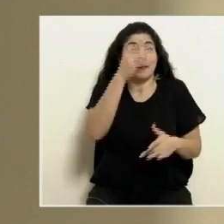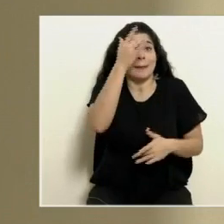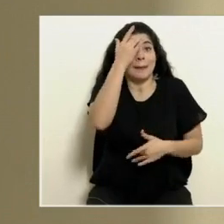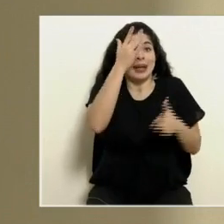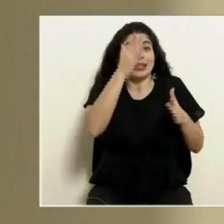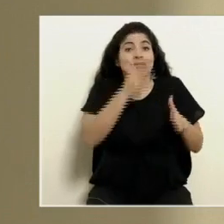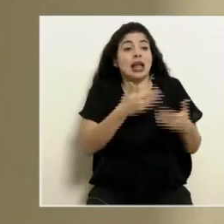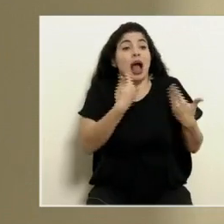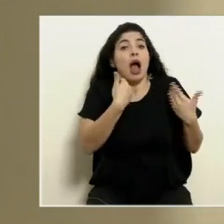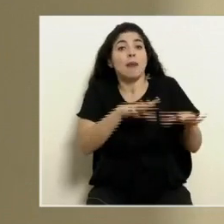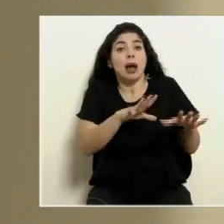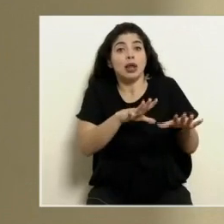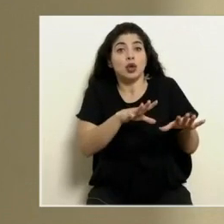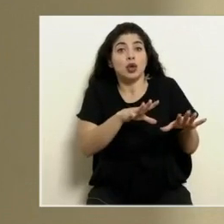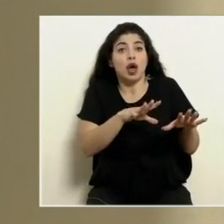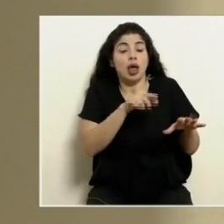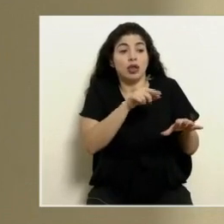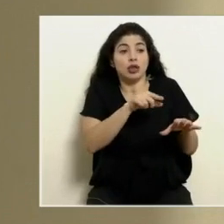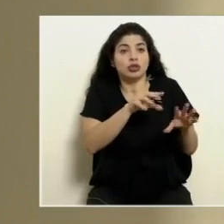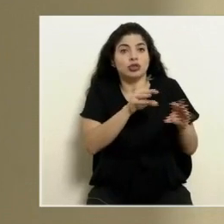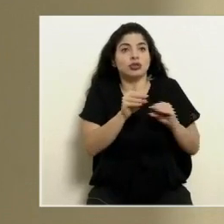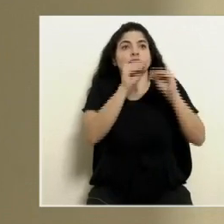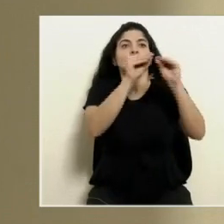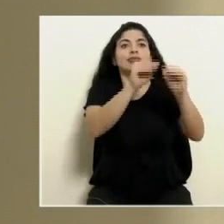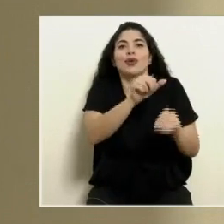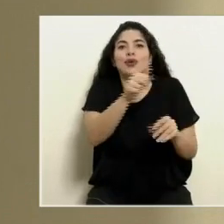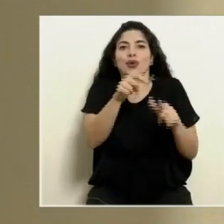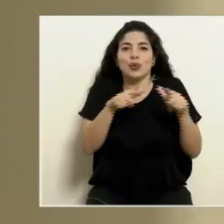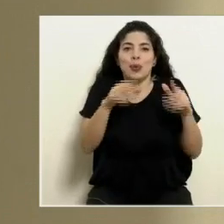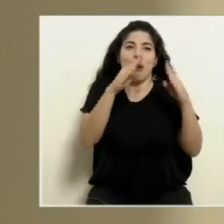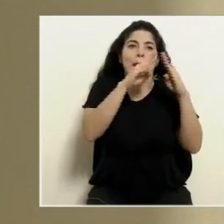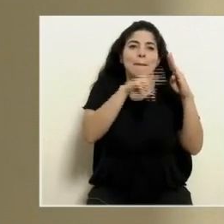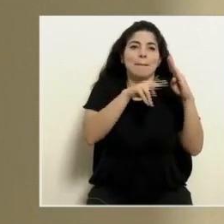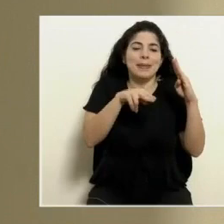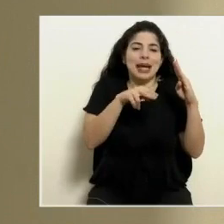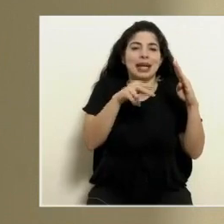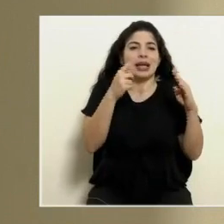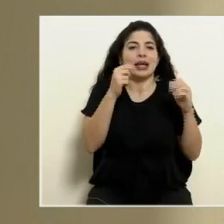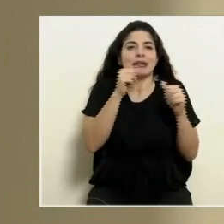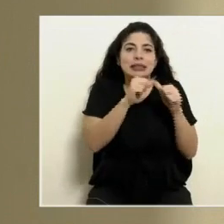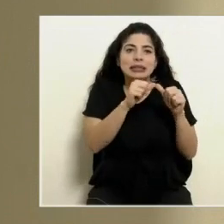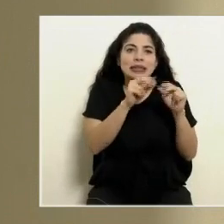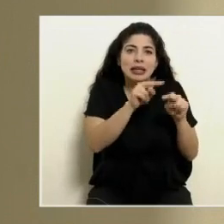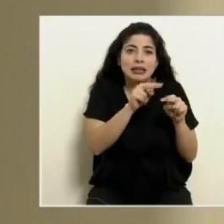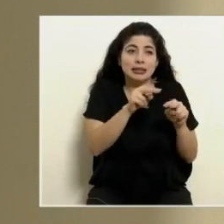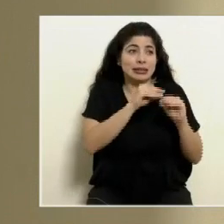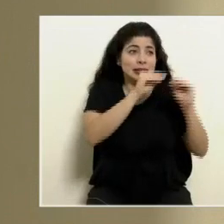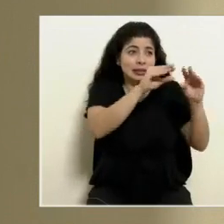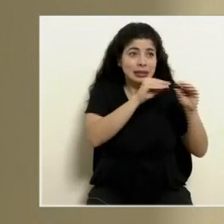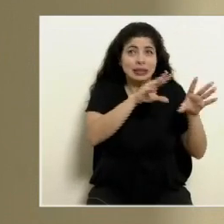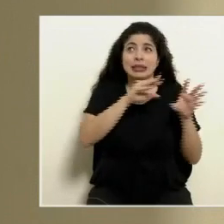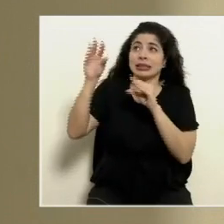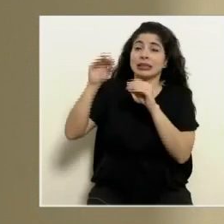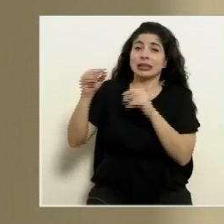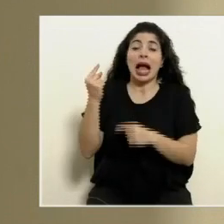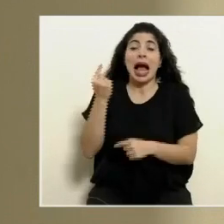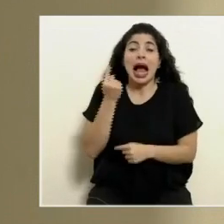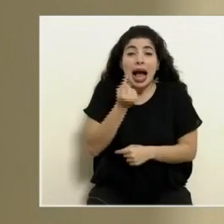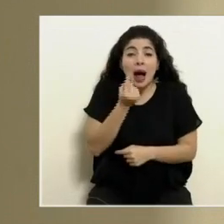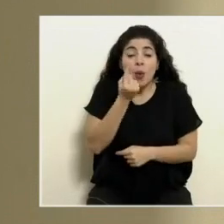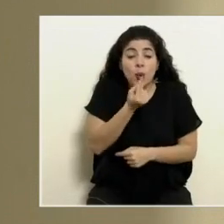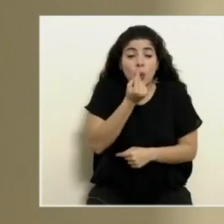pacientes abandonados a otros lugares, a un albergue donde tengan un monitoreo. Entonces, todo es importante, cada